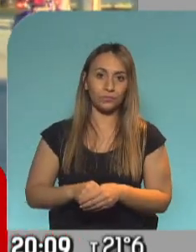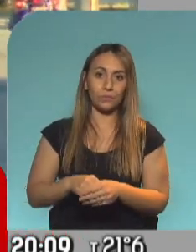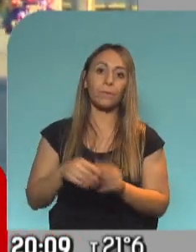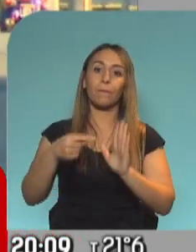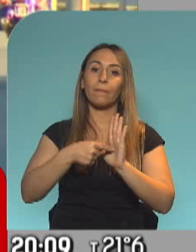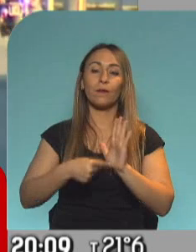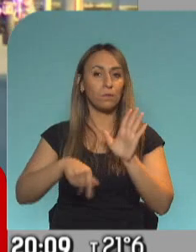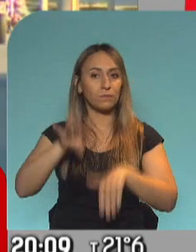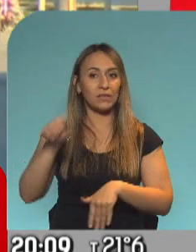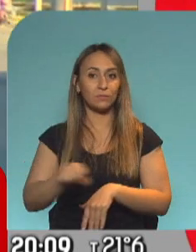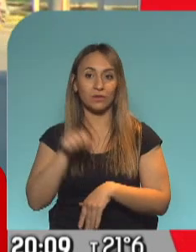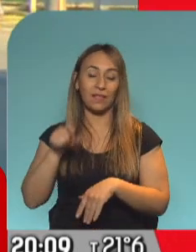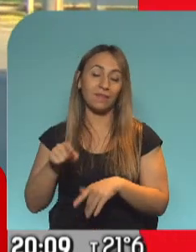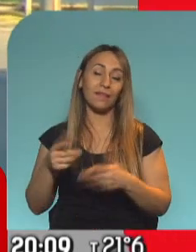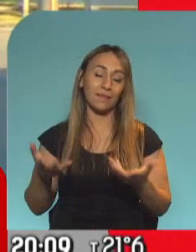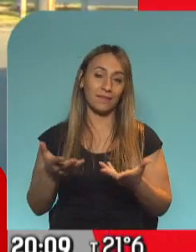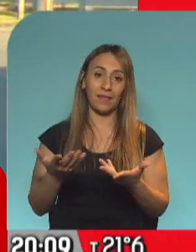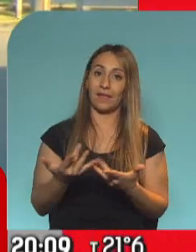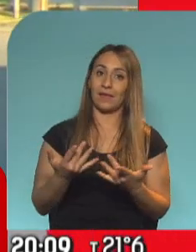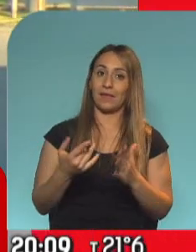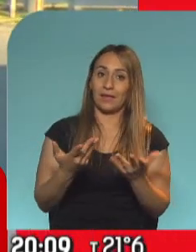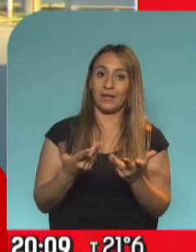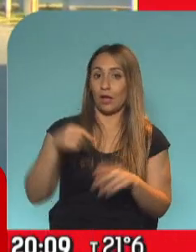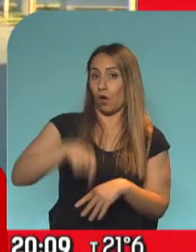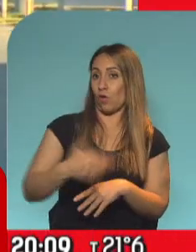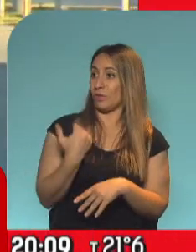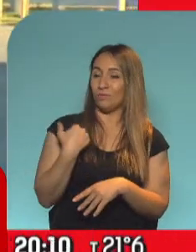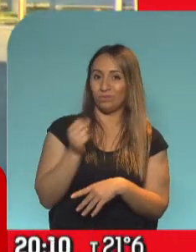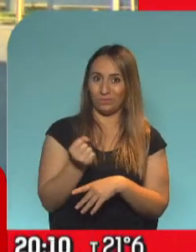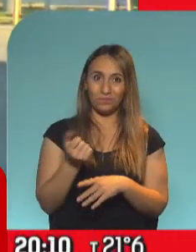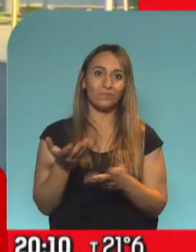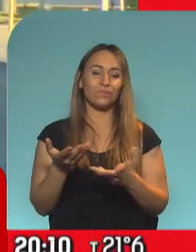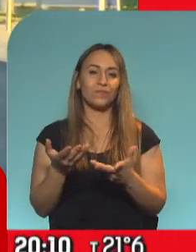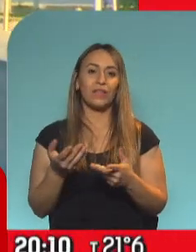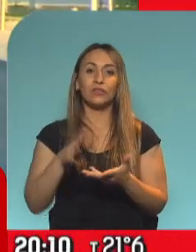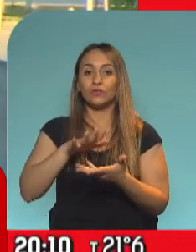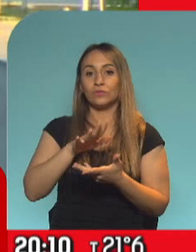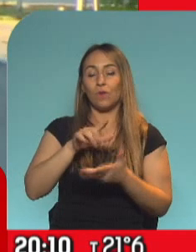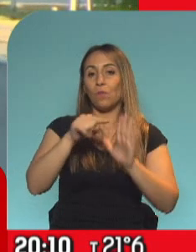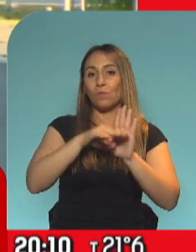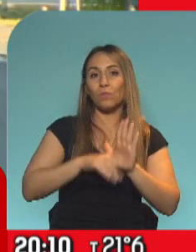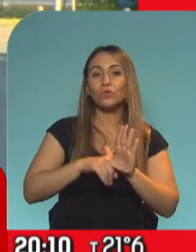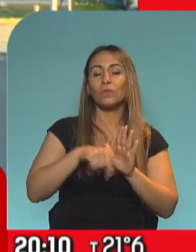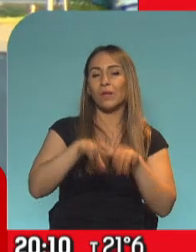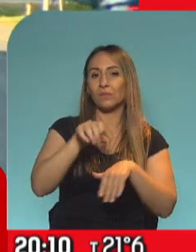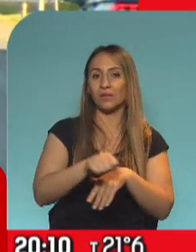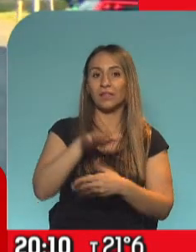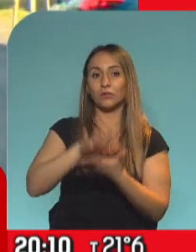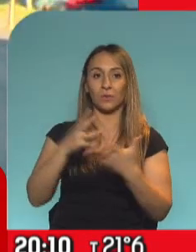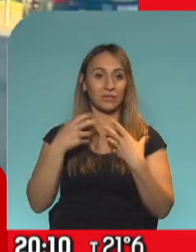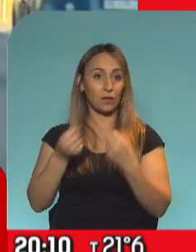importantes que sucedieron en el día de hoy con respecto a la salud de diego armando maradona